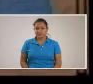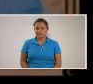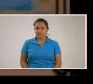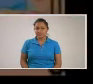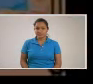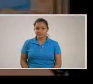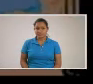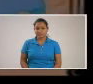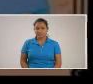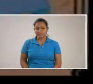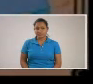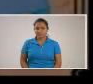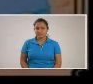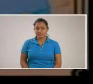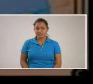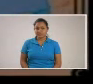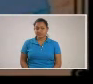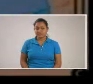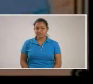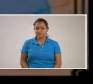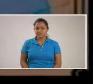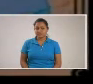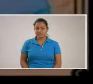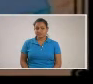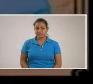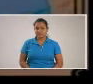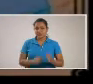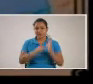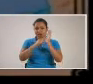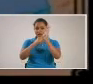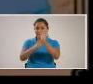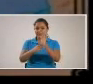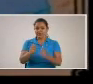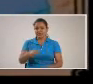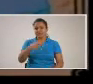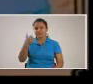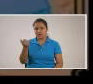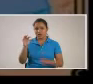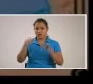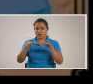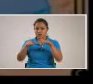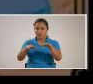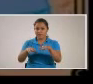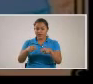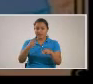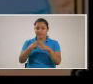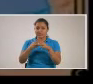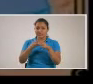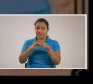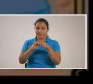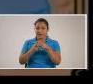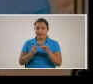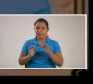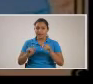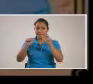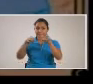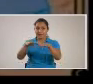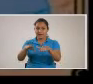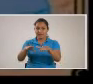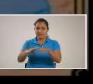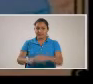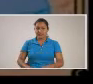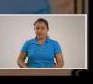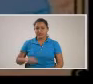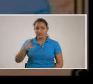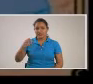inserta esta gráfica, aparece otro mar que se llama el Mar Caspio.